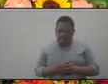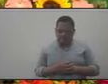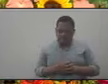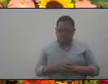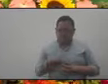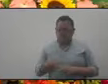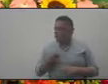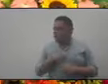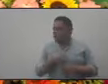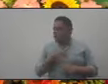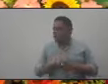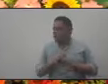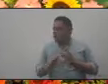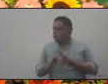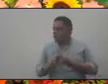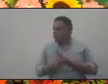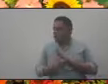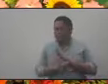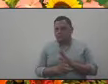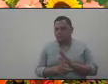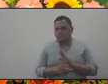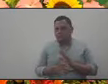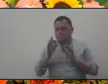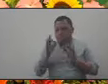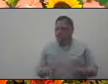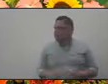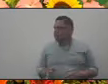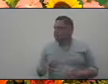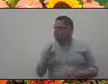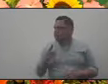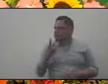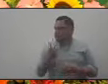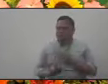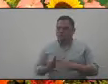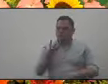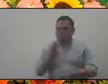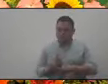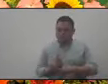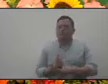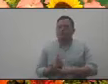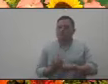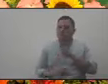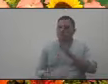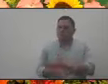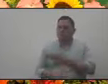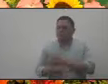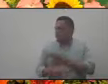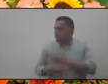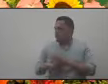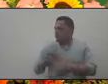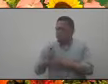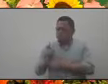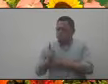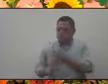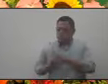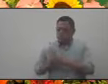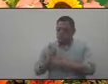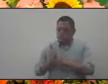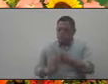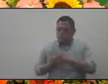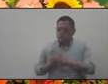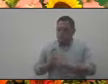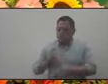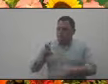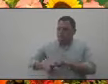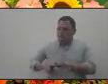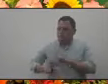en un escenario como estos que es tan protocolario, pero hay que decir las cosas, y es que usted ha dado resultados, por eso está acá año tras año en ese